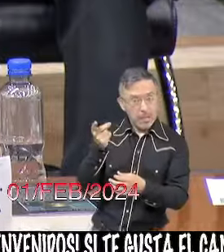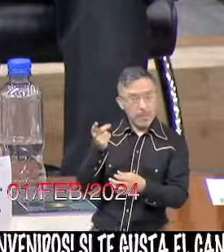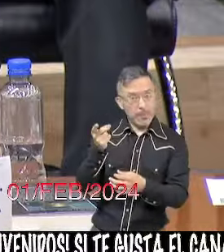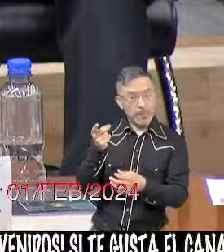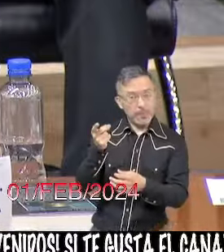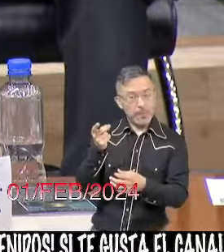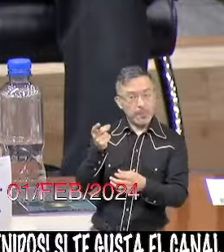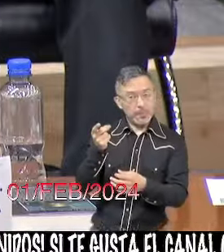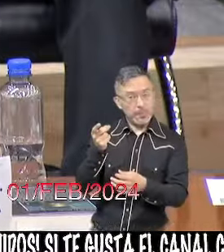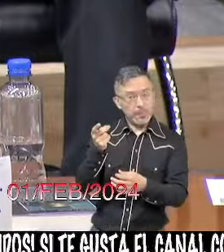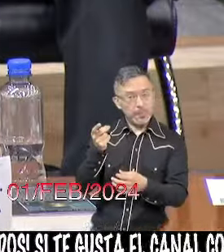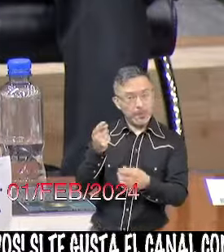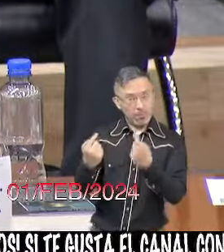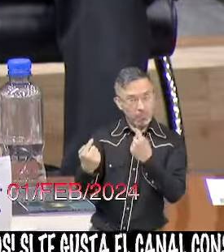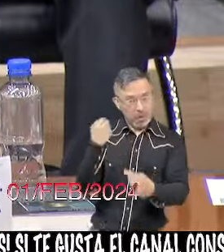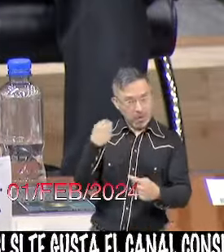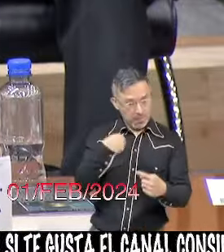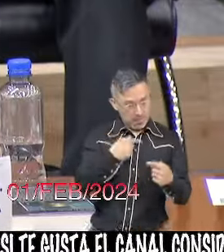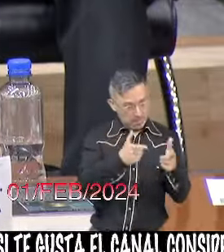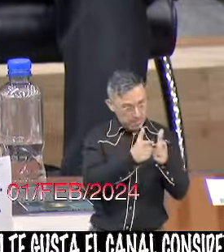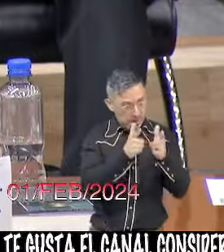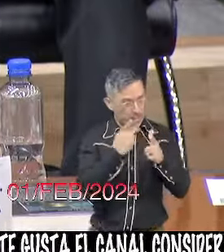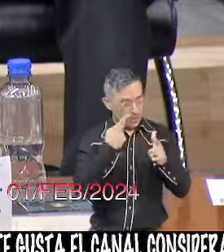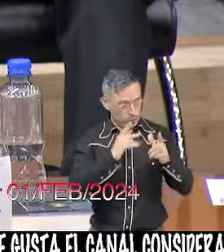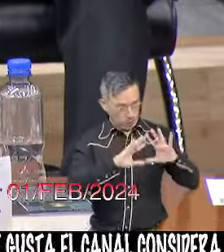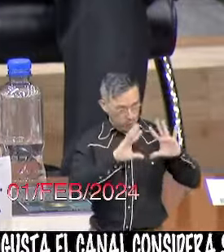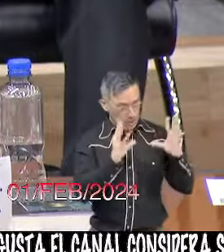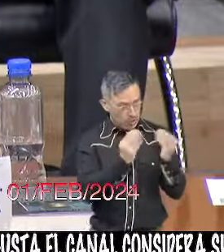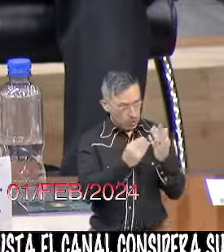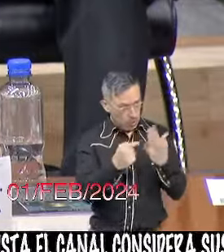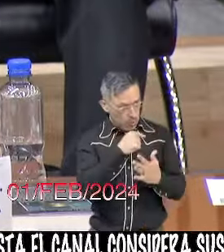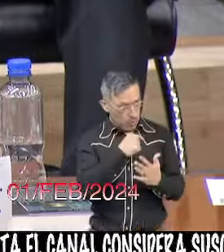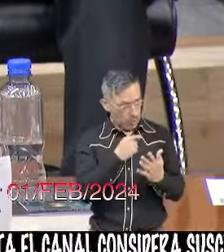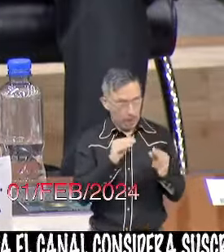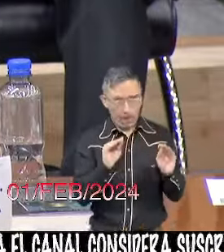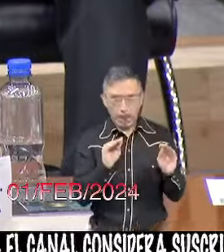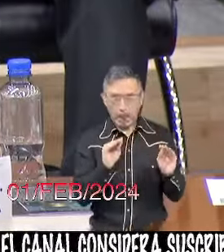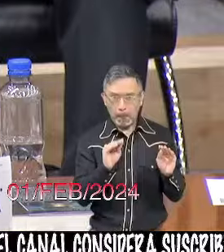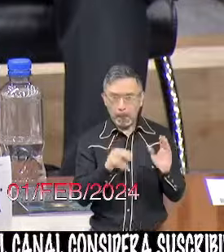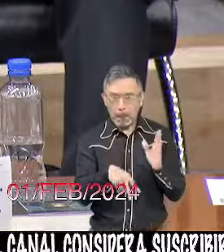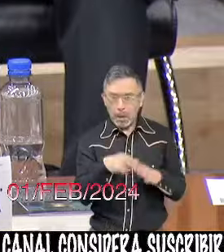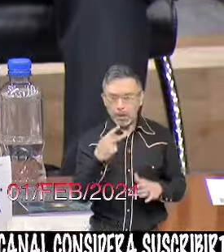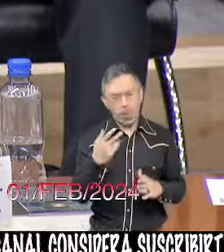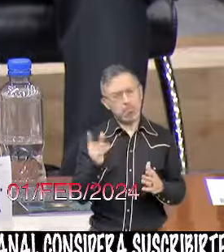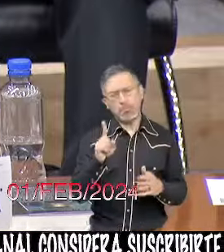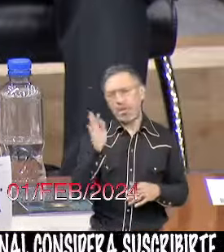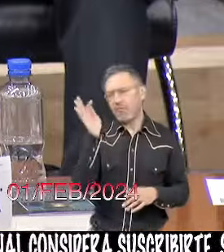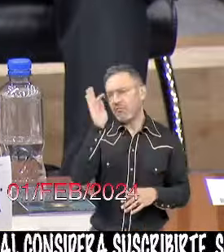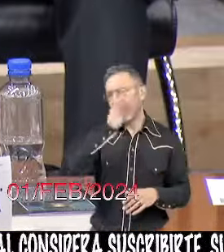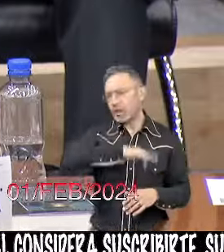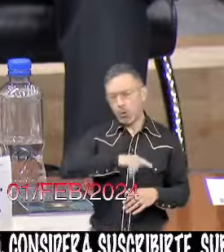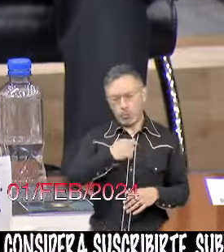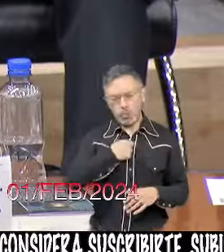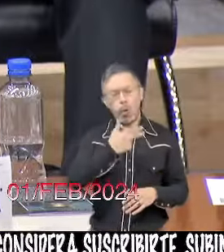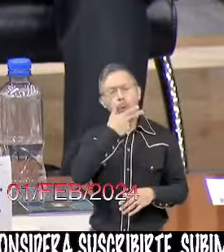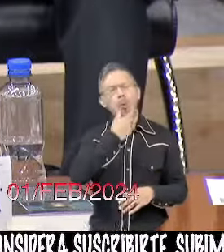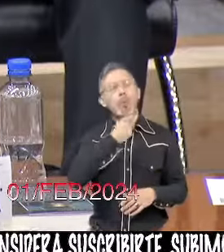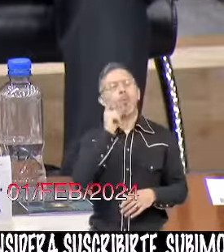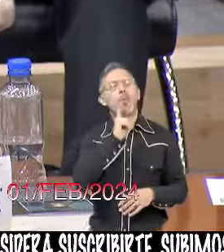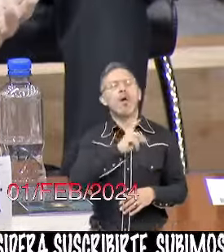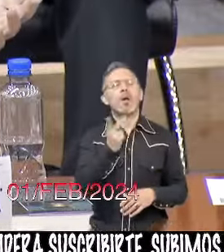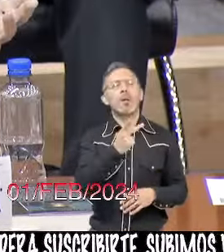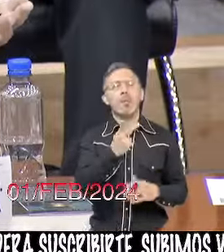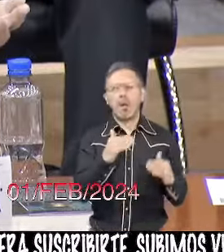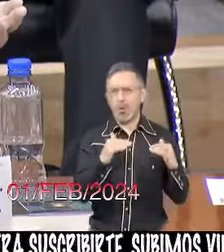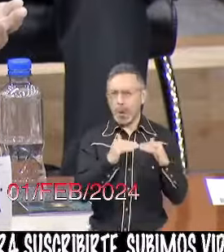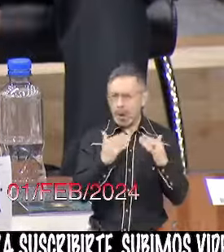coalición seguiremos haciendo historia, no estemos considerando la igualdad plena entre mujeres y hombres, y tan es